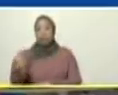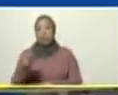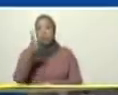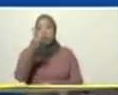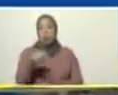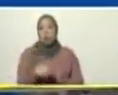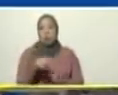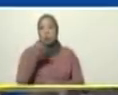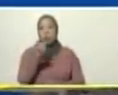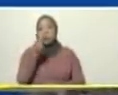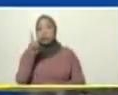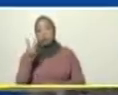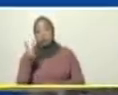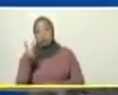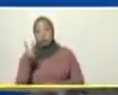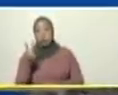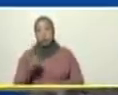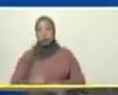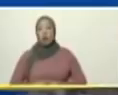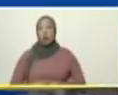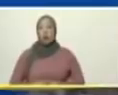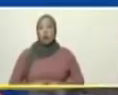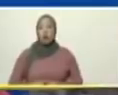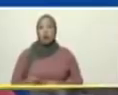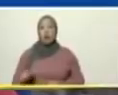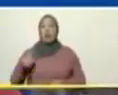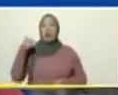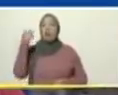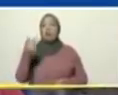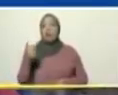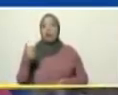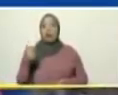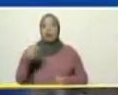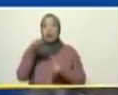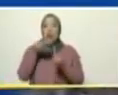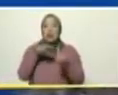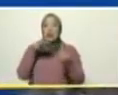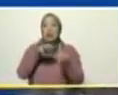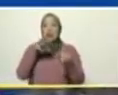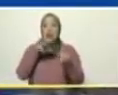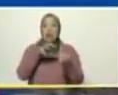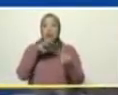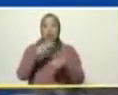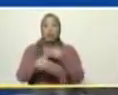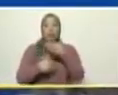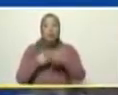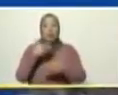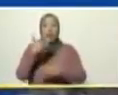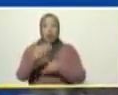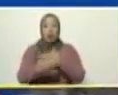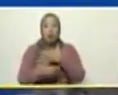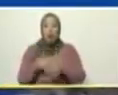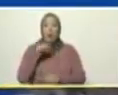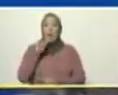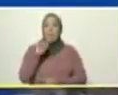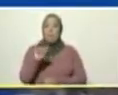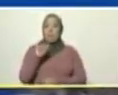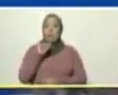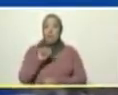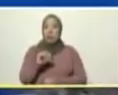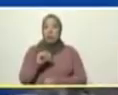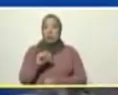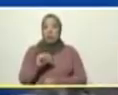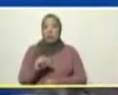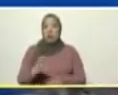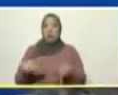99, en el 2002, y de lo que ha ocurrido después. Porque después del 11 de abril eso se marcó como un quehacer